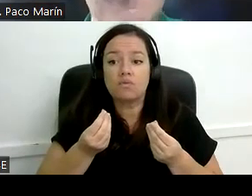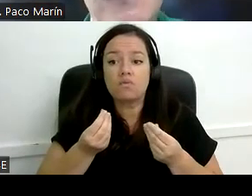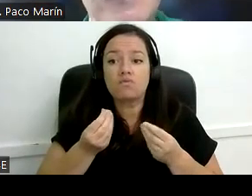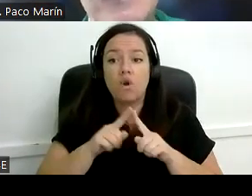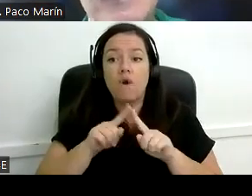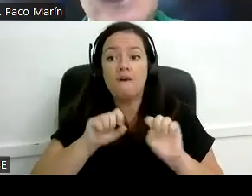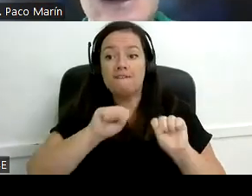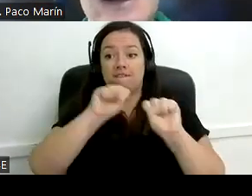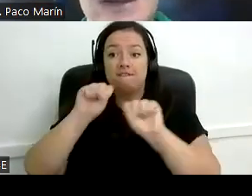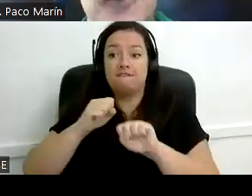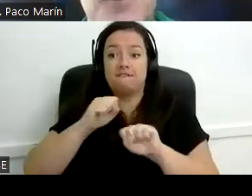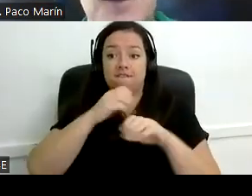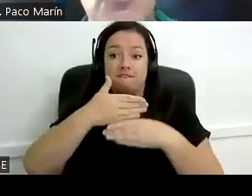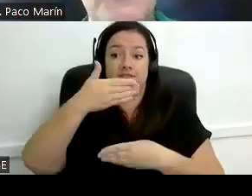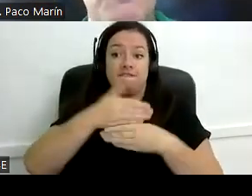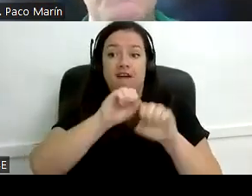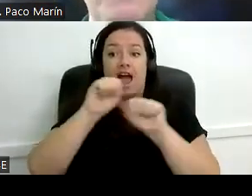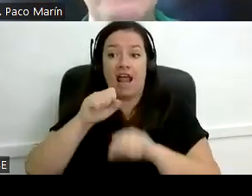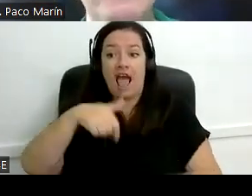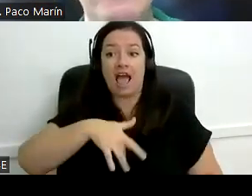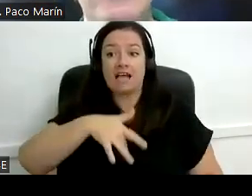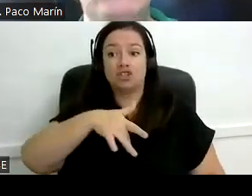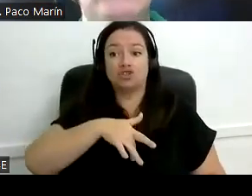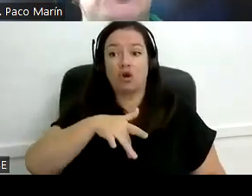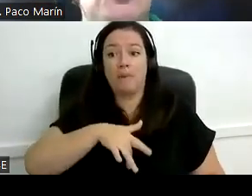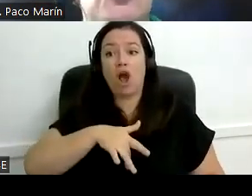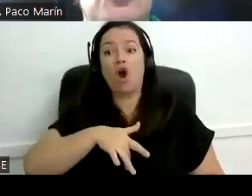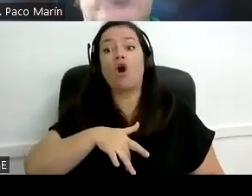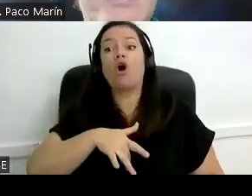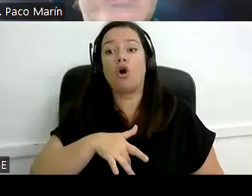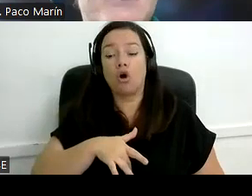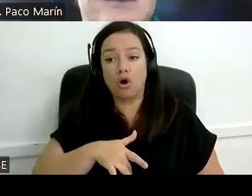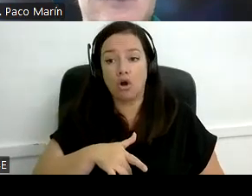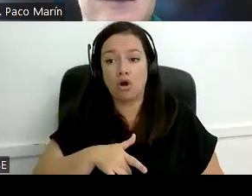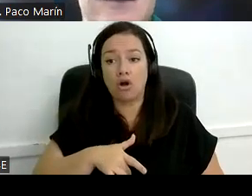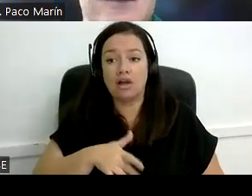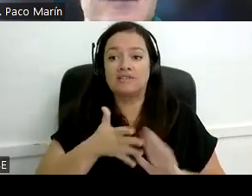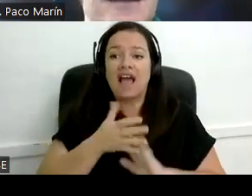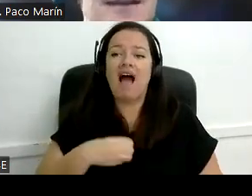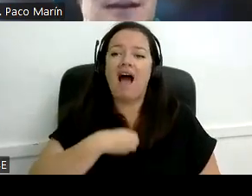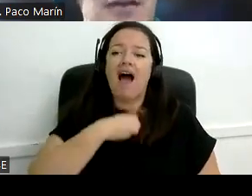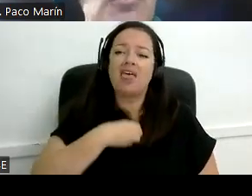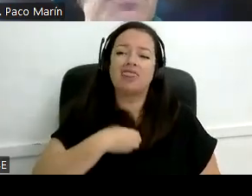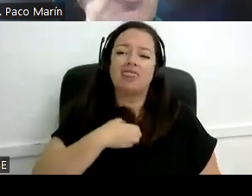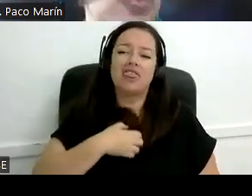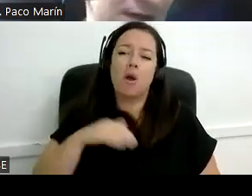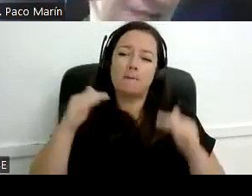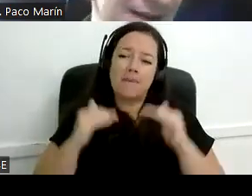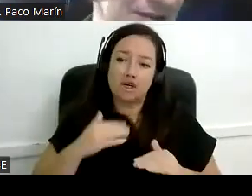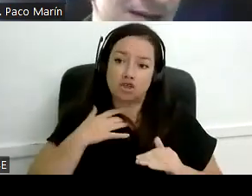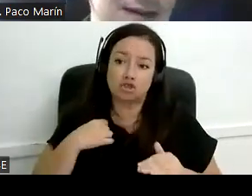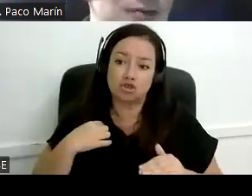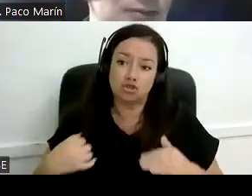barrera a nivel del estómago, de forma que no genera tanta acidez. Es un producto